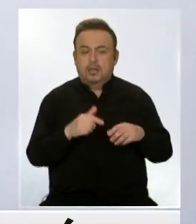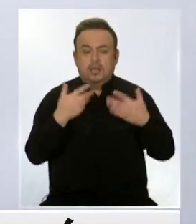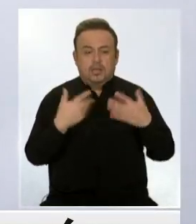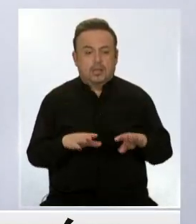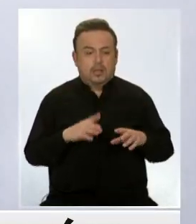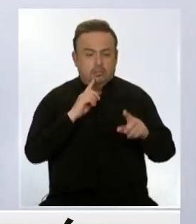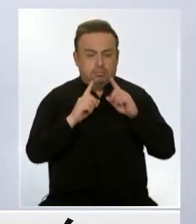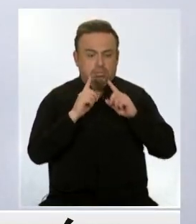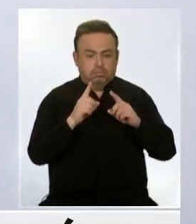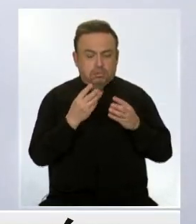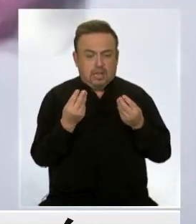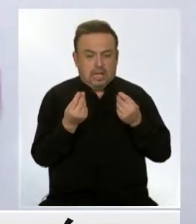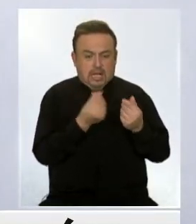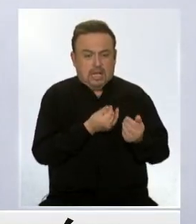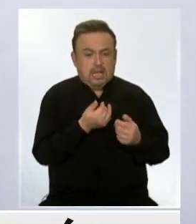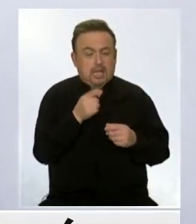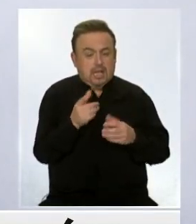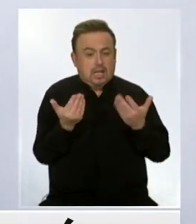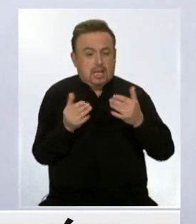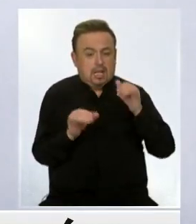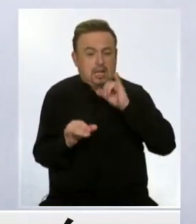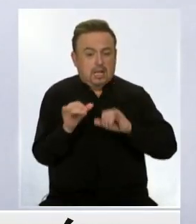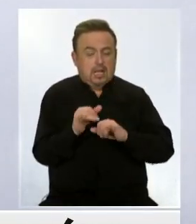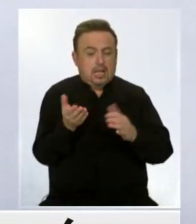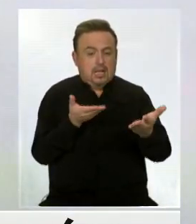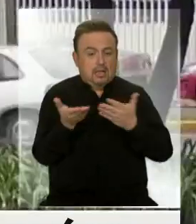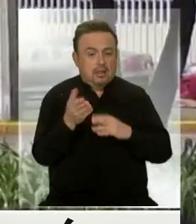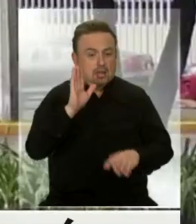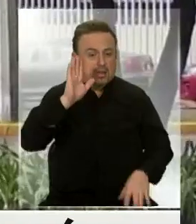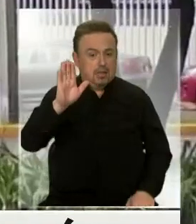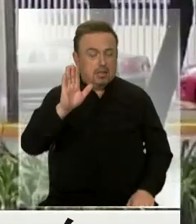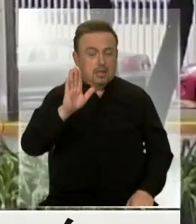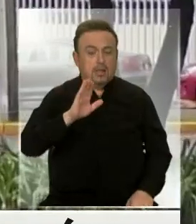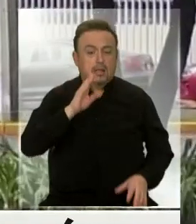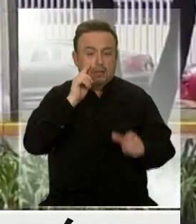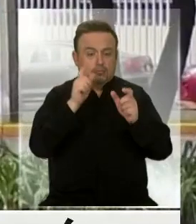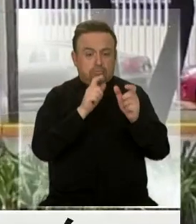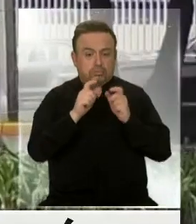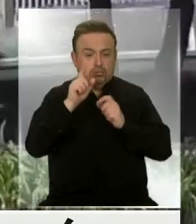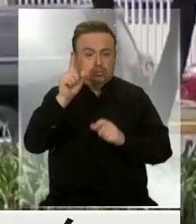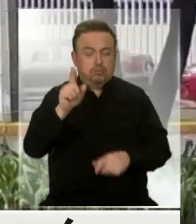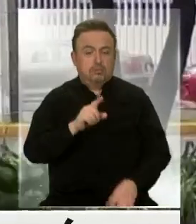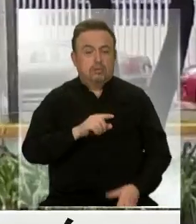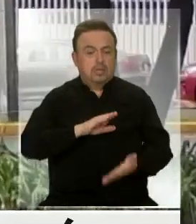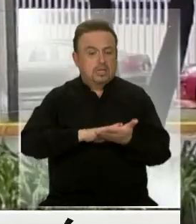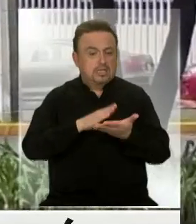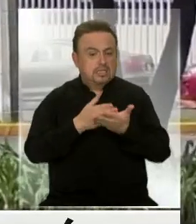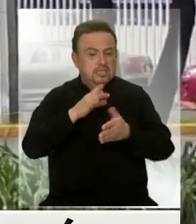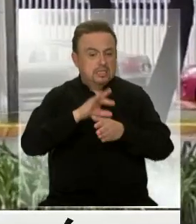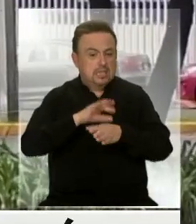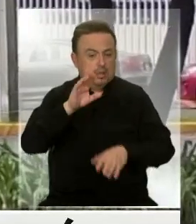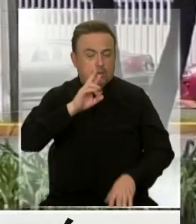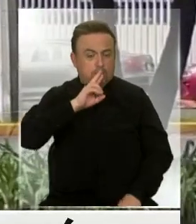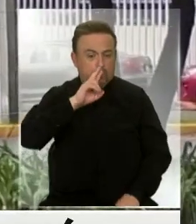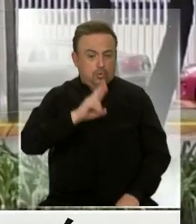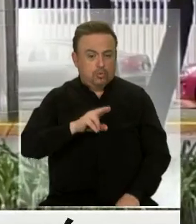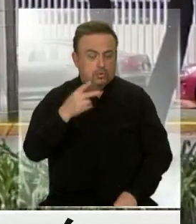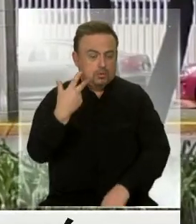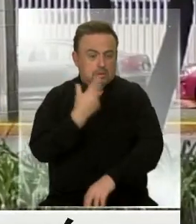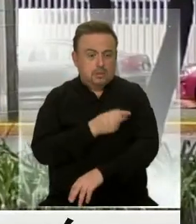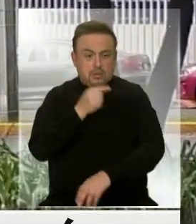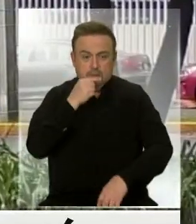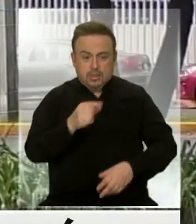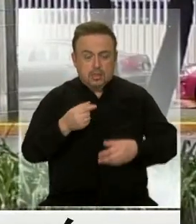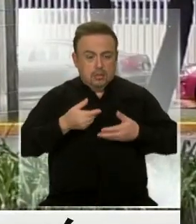completado las pruebas de calidad requeridas por los laboratorios del Servicio Federal de Vigilancia ahí en el sector de salud. La vacuna rusa